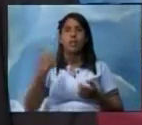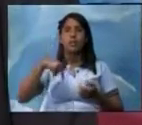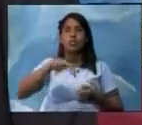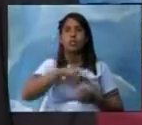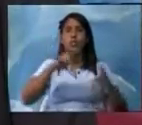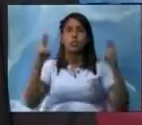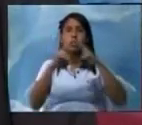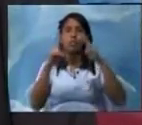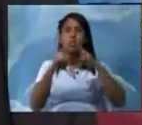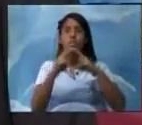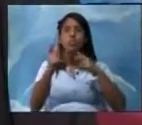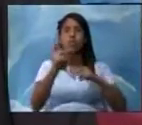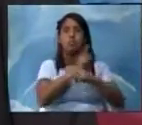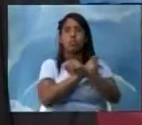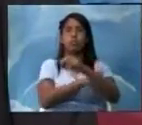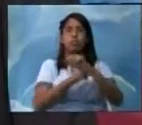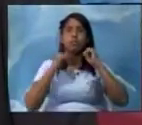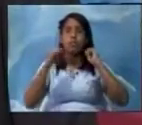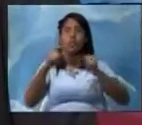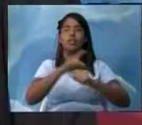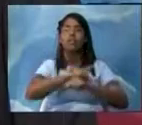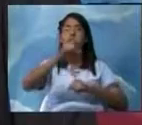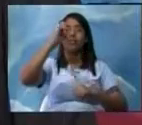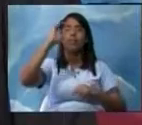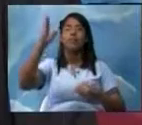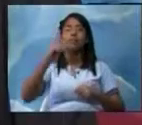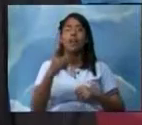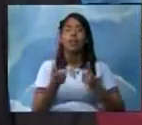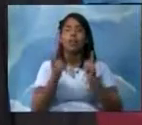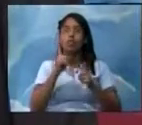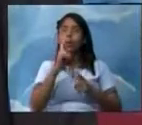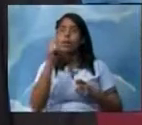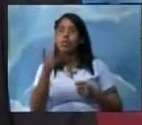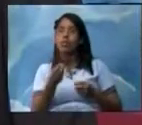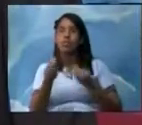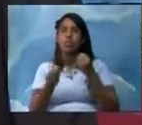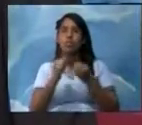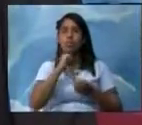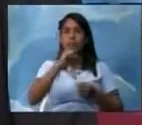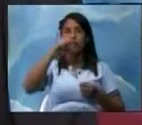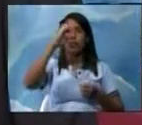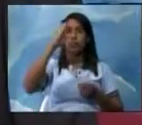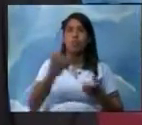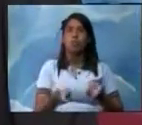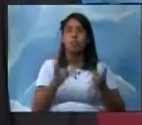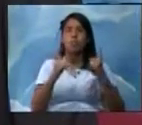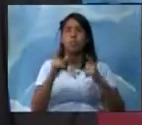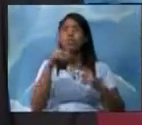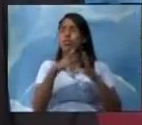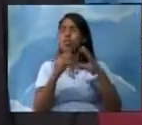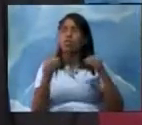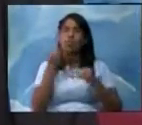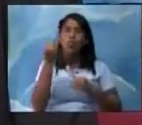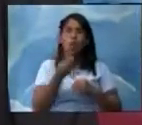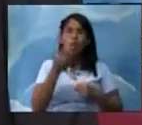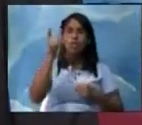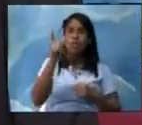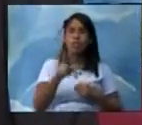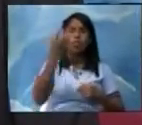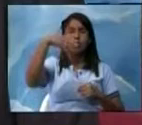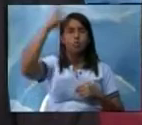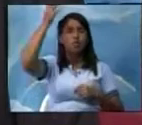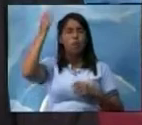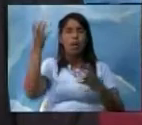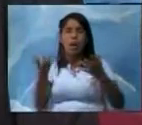conozcamos el poder de Dios A lo mejor algunos se preguntan y dicen cómo es que Dios permite que esos muchachos siendo príncipes